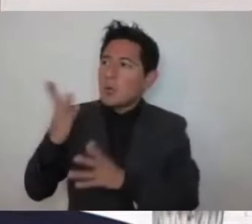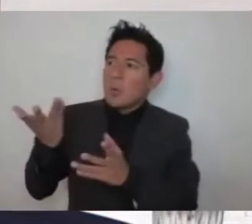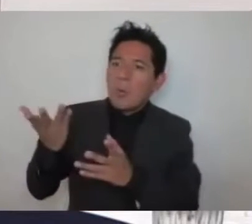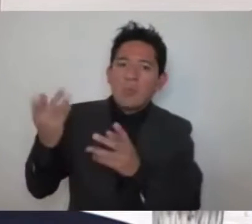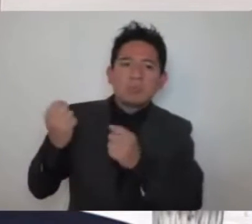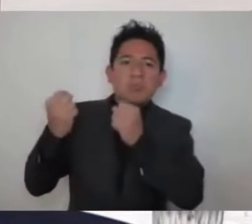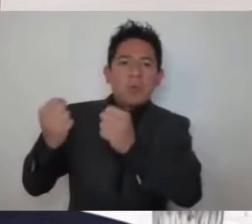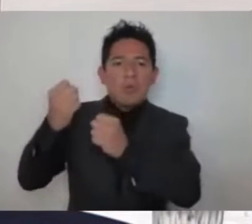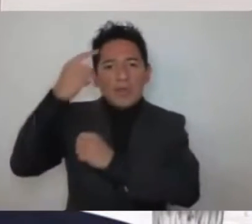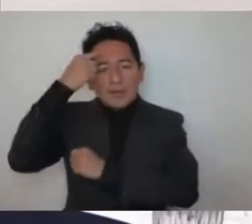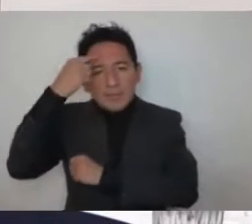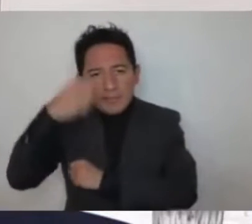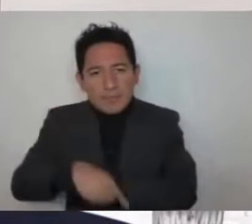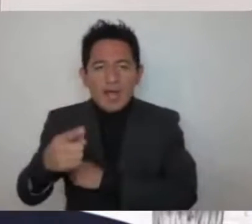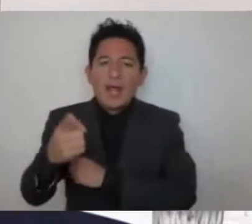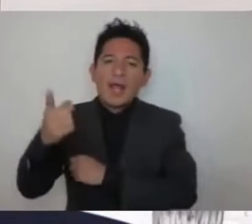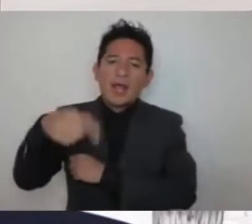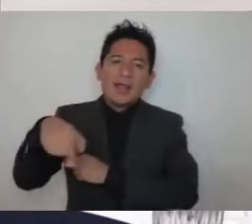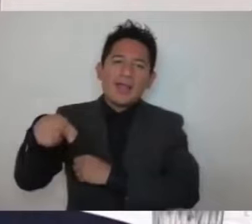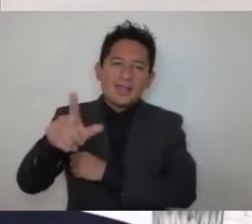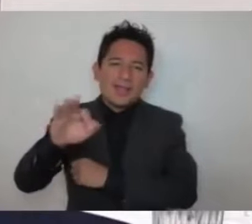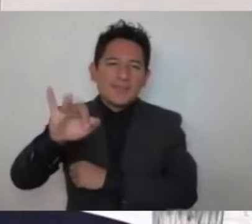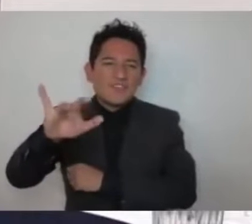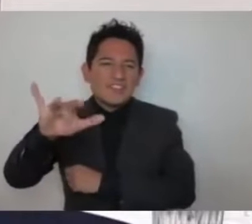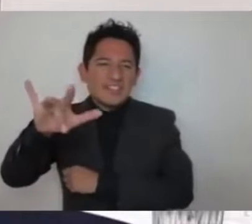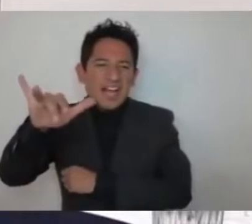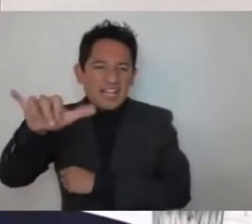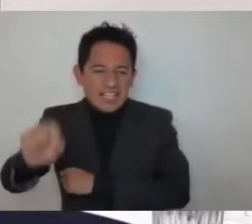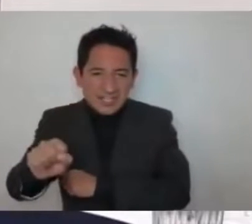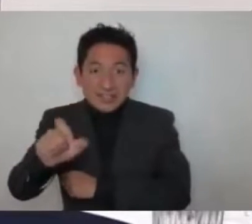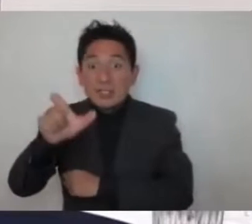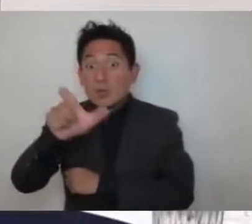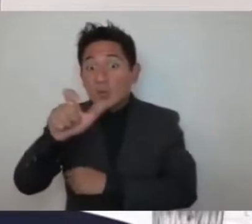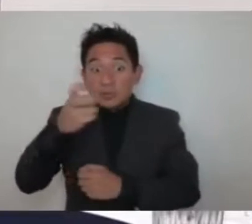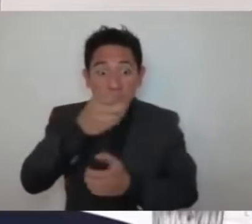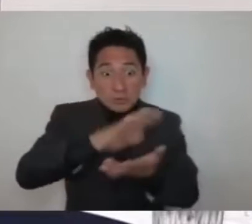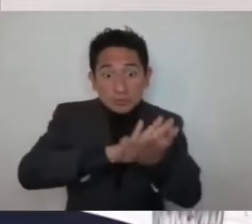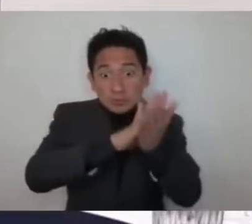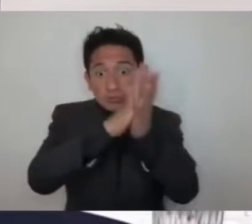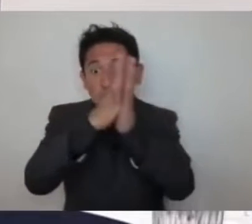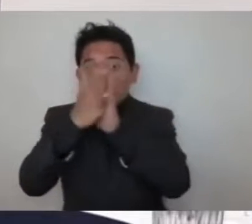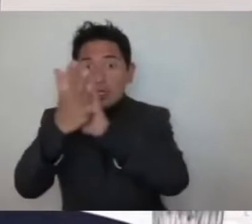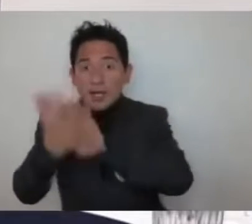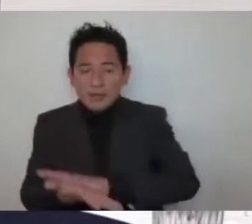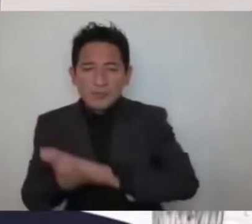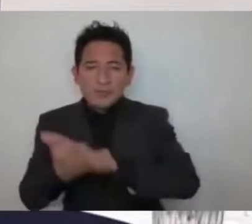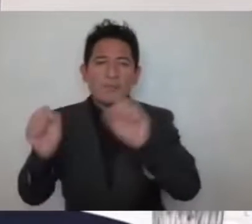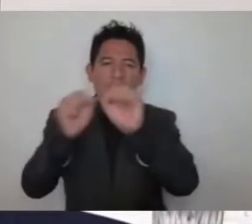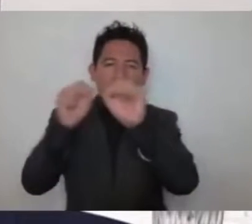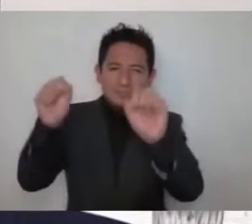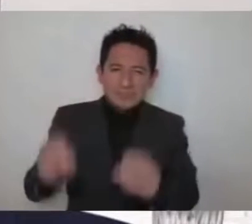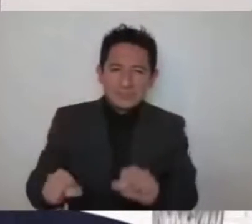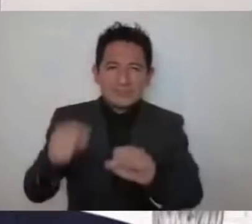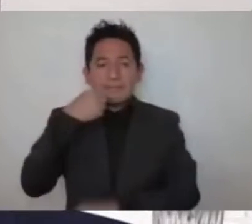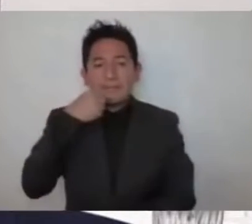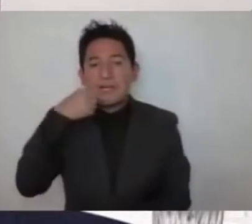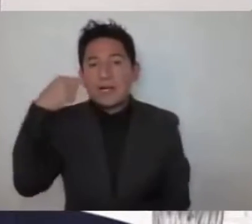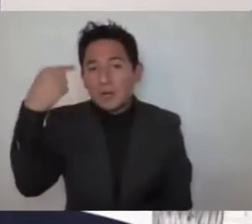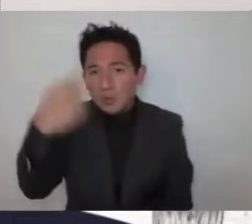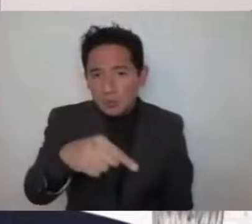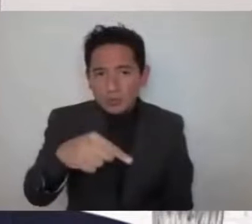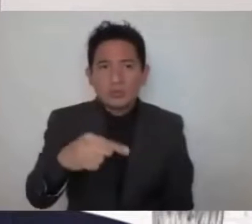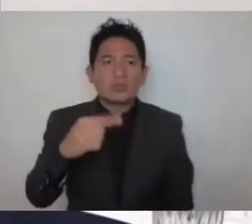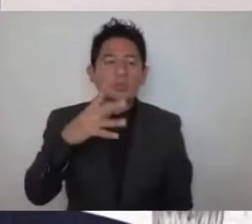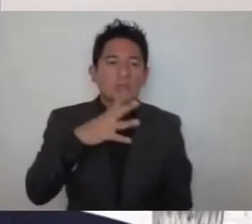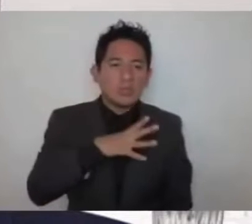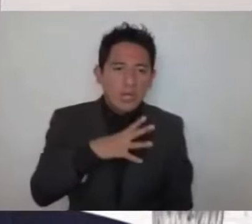sistema acusatorio en el que hay sistemas de guardias permanentes en el que las audiencias se pueden desarrollar de